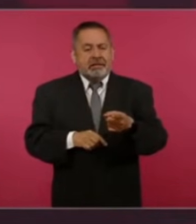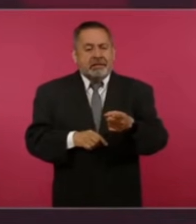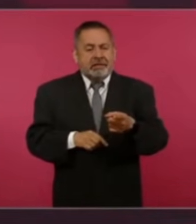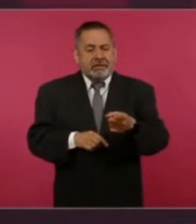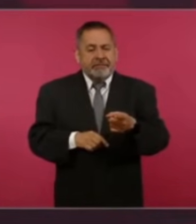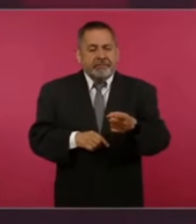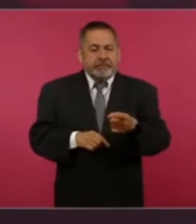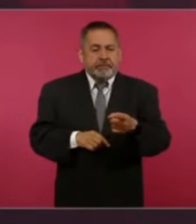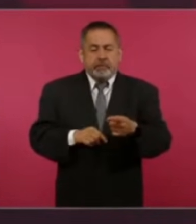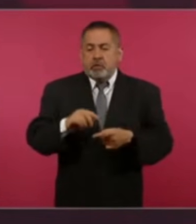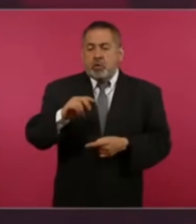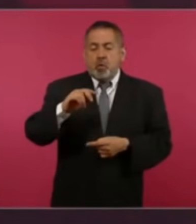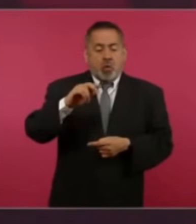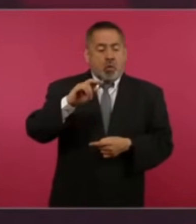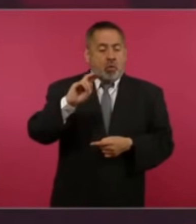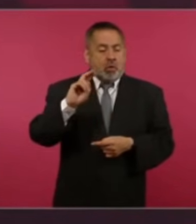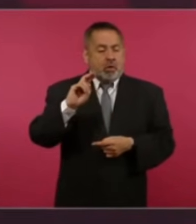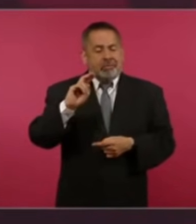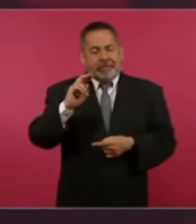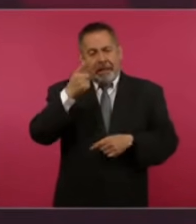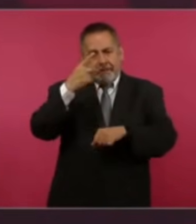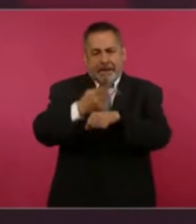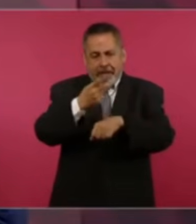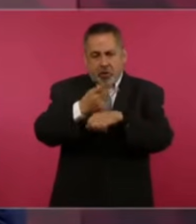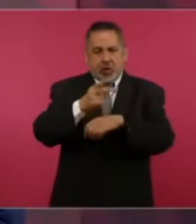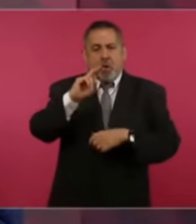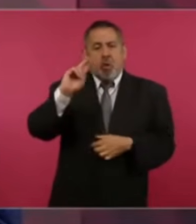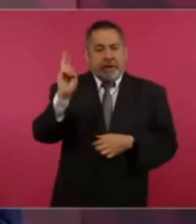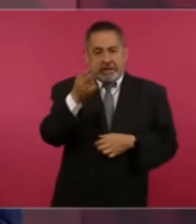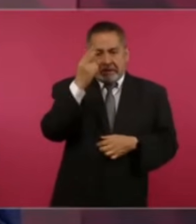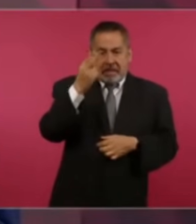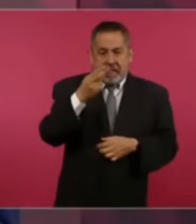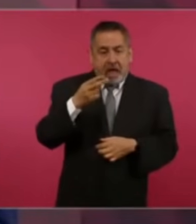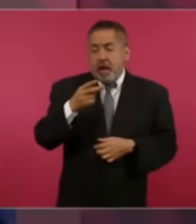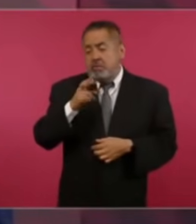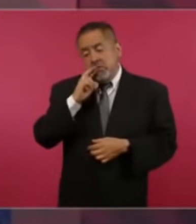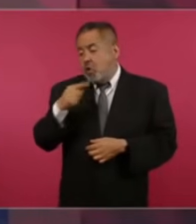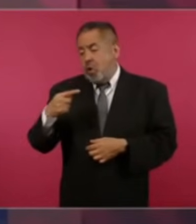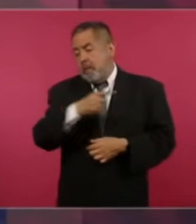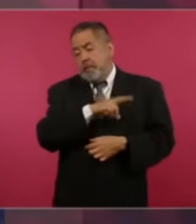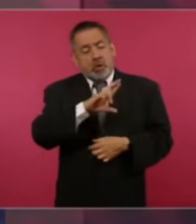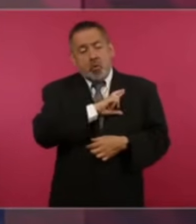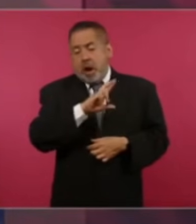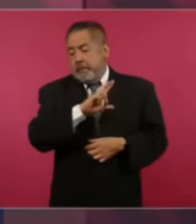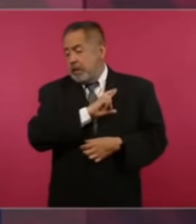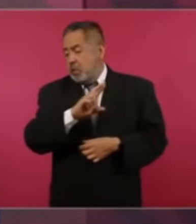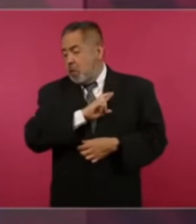la educación media superior y la educación superior.